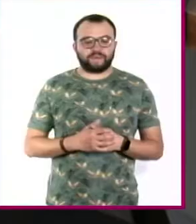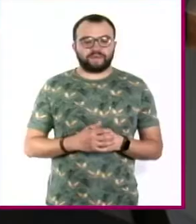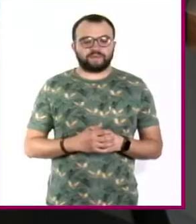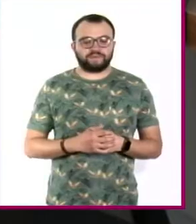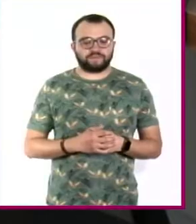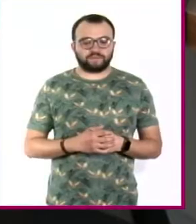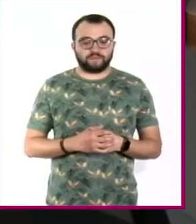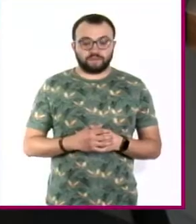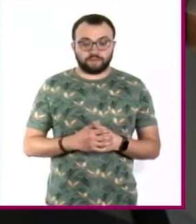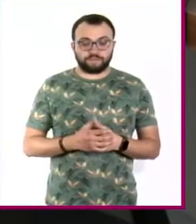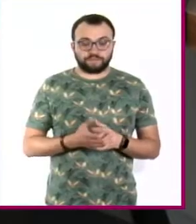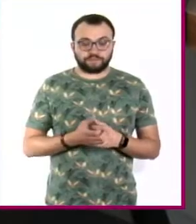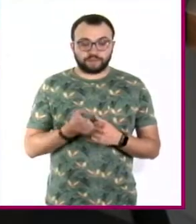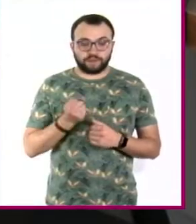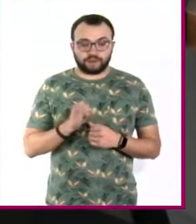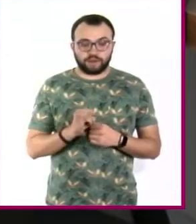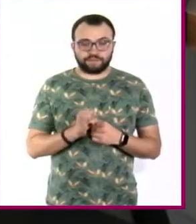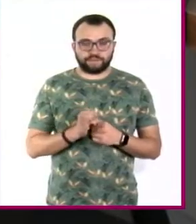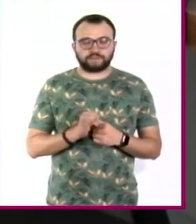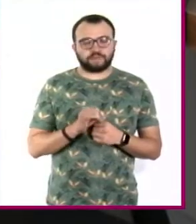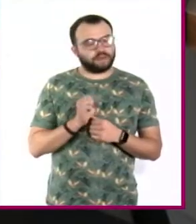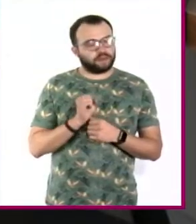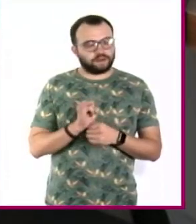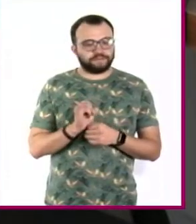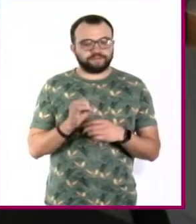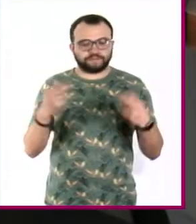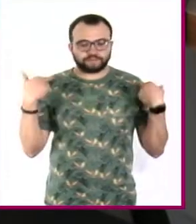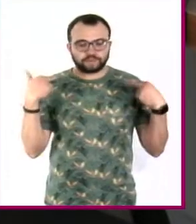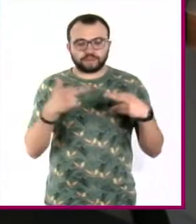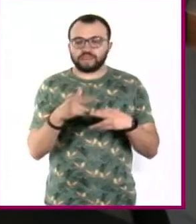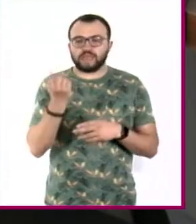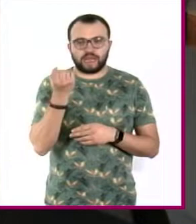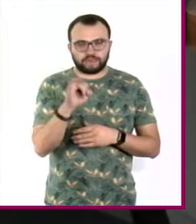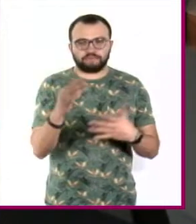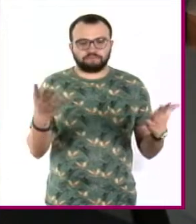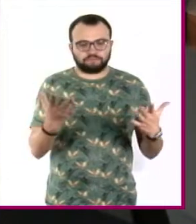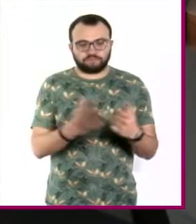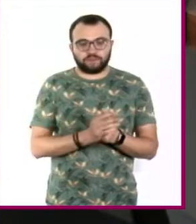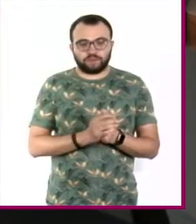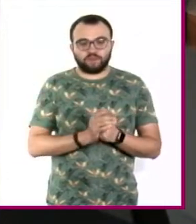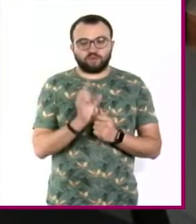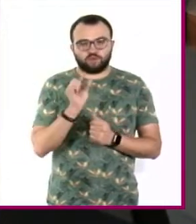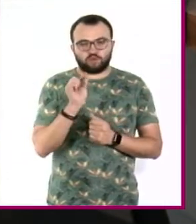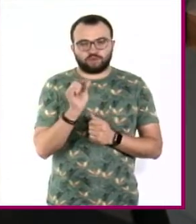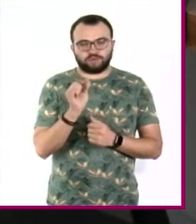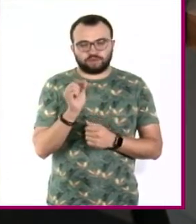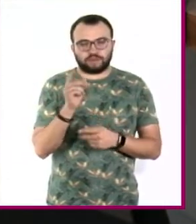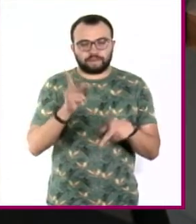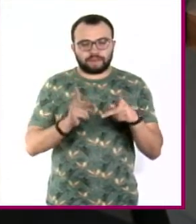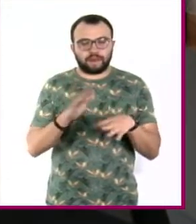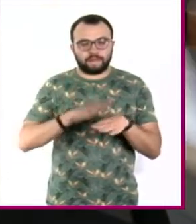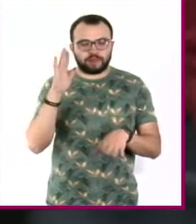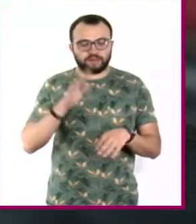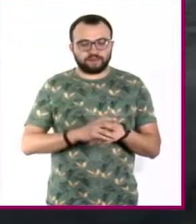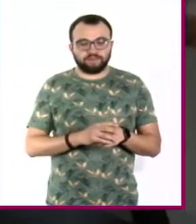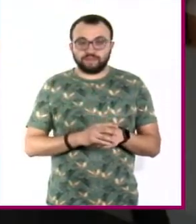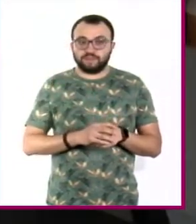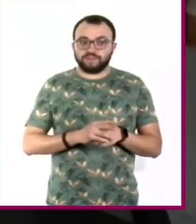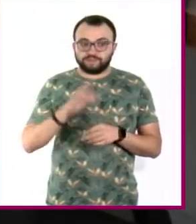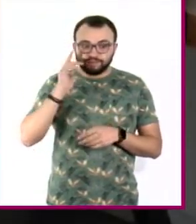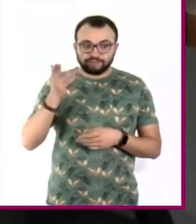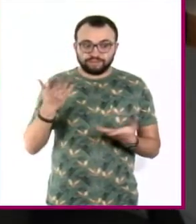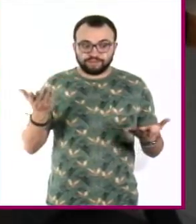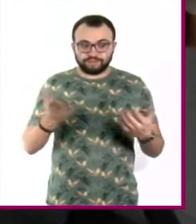Ajá, ¿sí? Sí, maestra. Así le hacemos. Al ratito hablamos. Bye. ¿Qué tal,